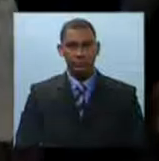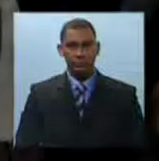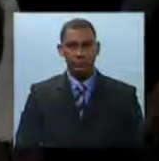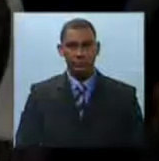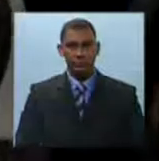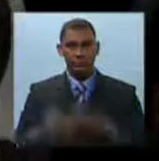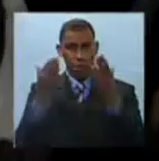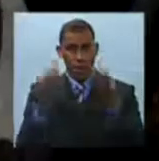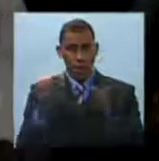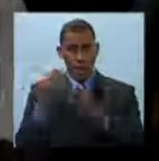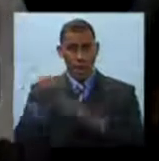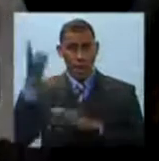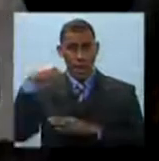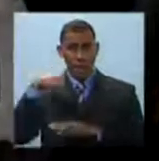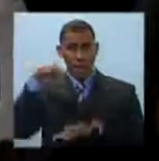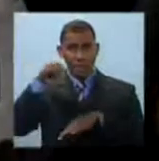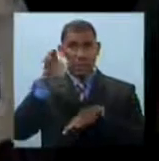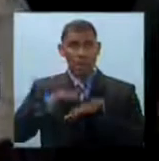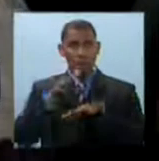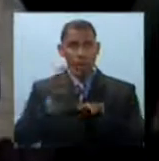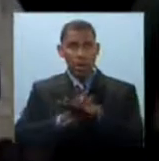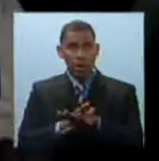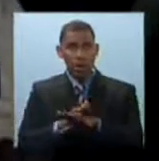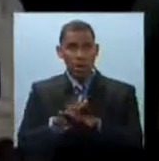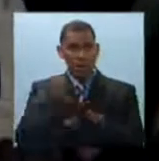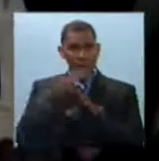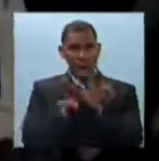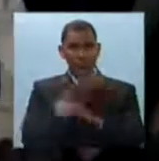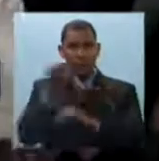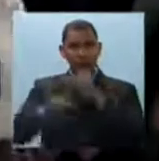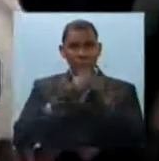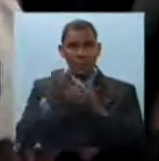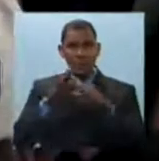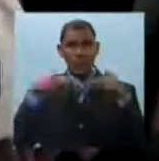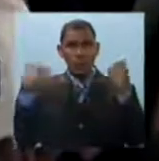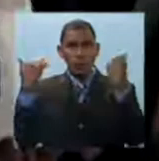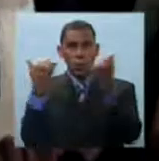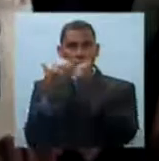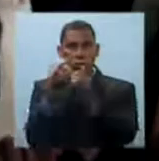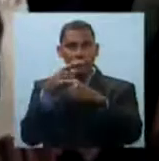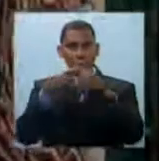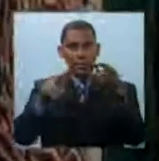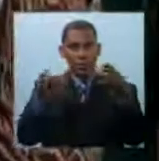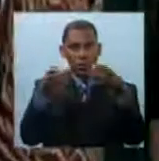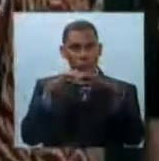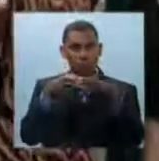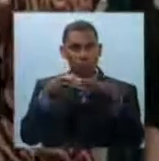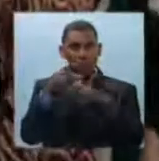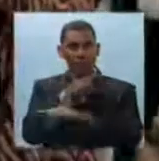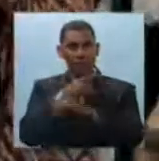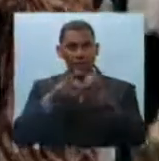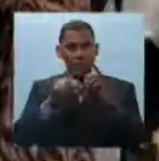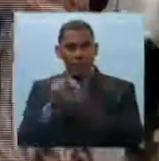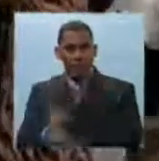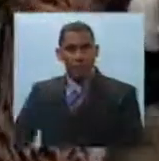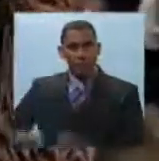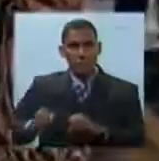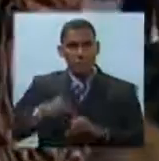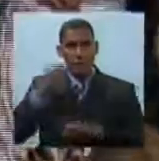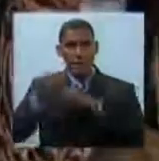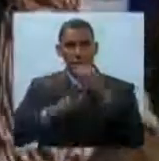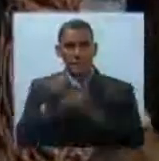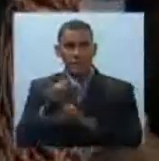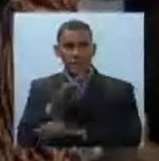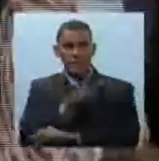Tal como estaba previsto, este jueves, en una ceremonia llevada a cabo en las instalaciones del Auditorio Luis Aparicio del Museo del Béisbol, ubicado en el